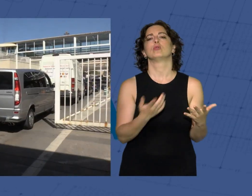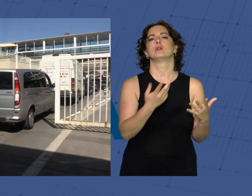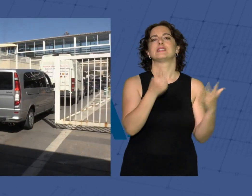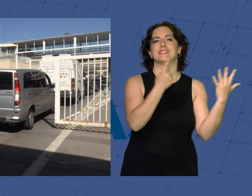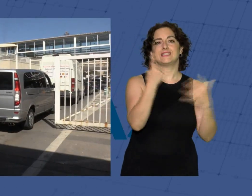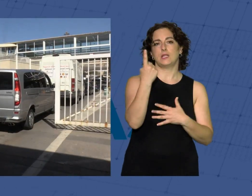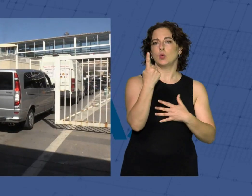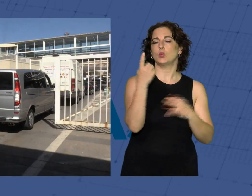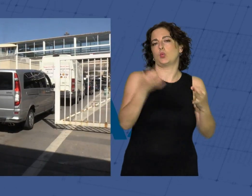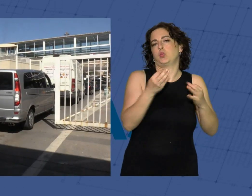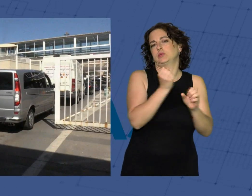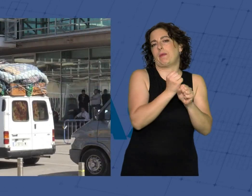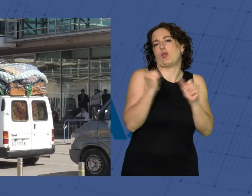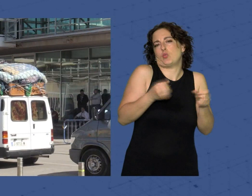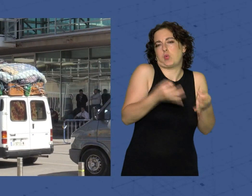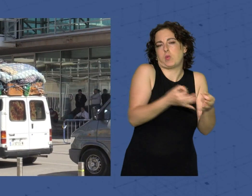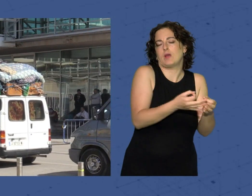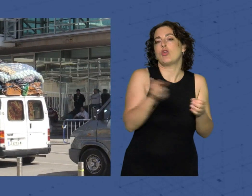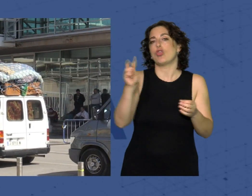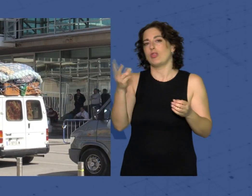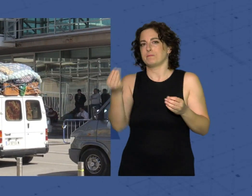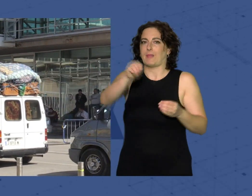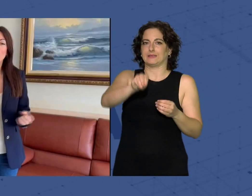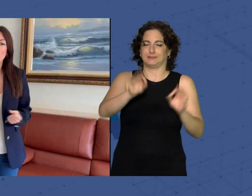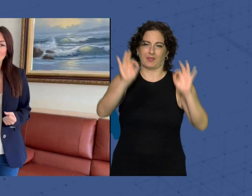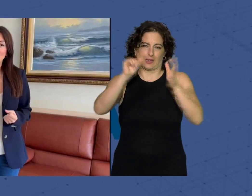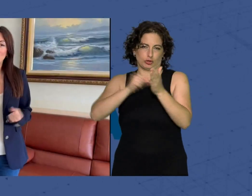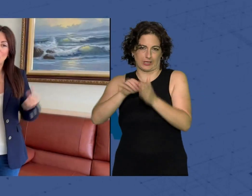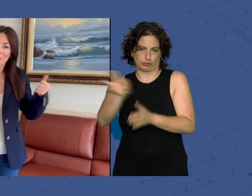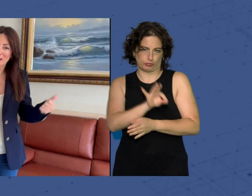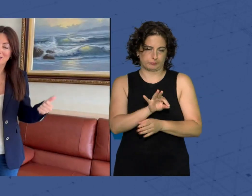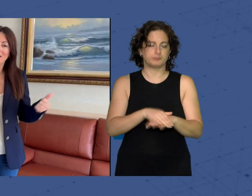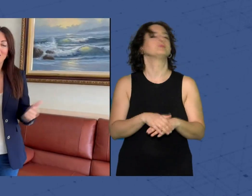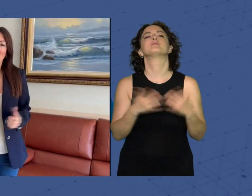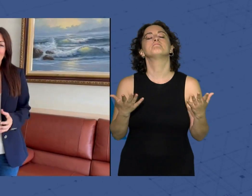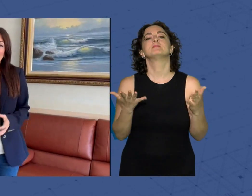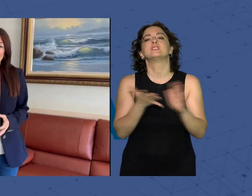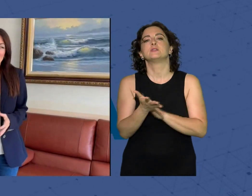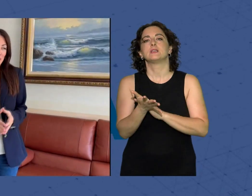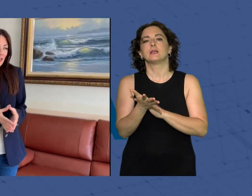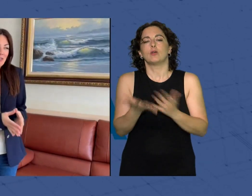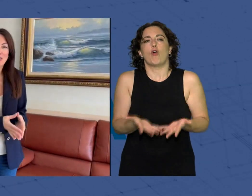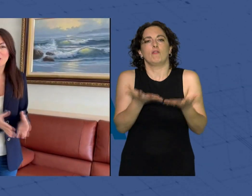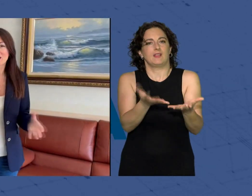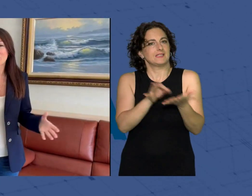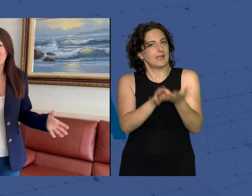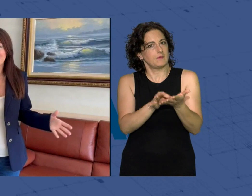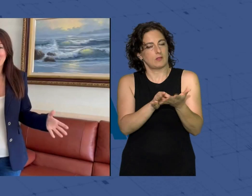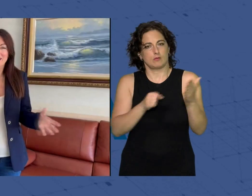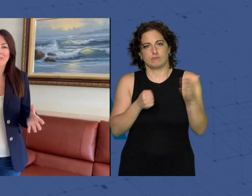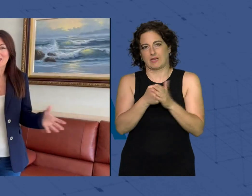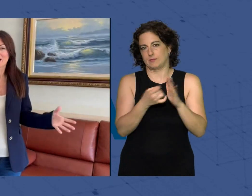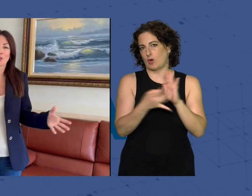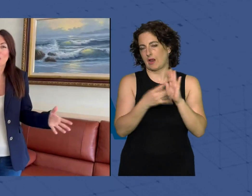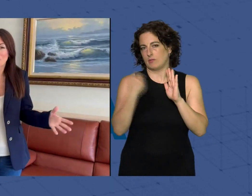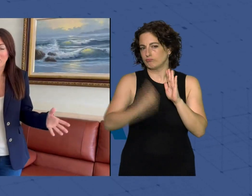efectivos de la plantilla más otros 12 expresamente contratados para tal fin Por lo tanto por una parte queremos ofrecer esos servicios de máxima calidad